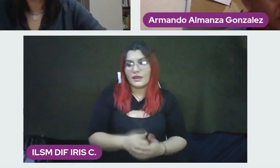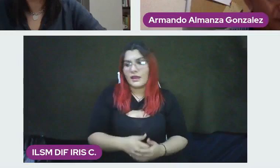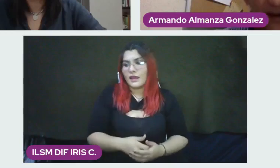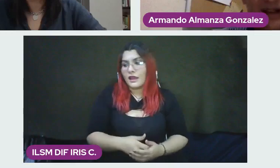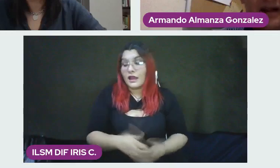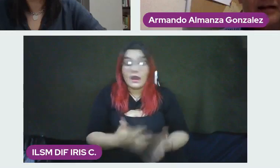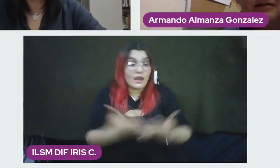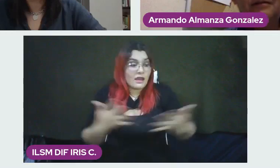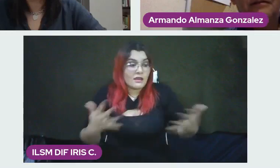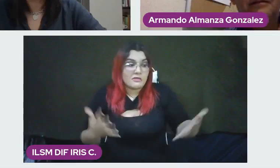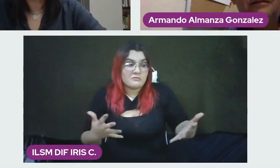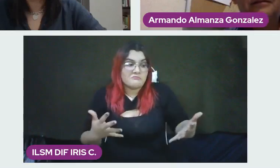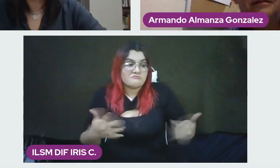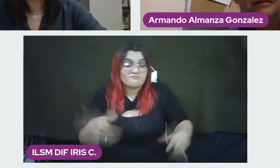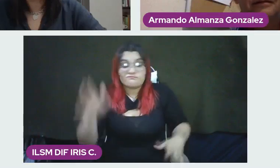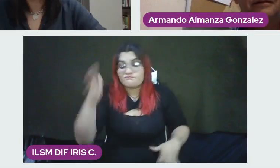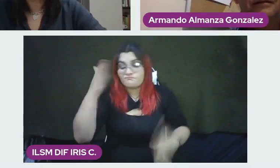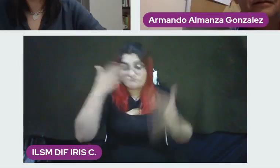está nuestra pareja, ¿no?